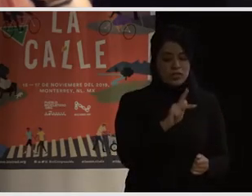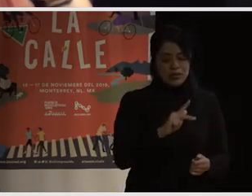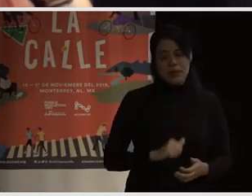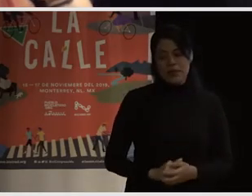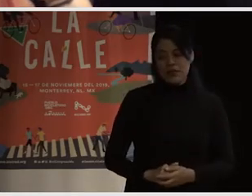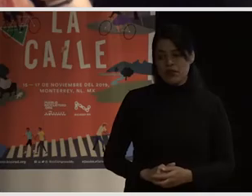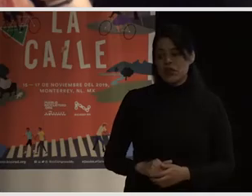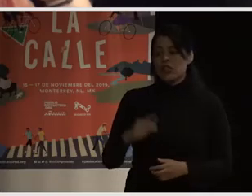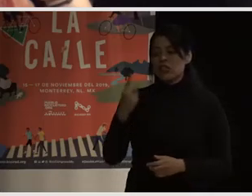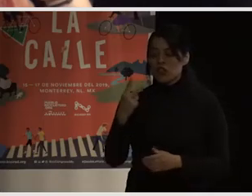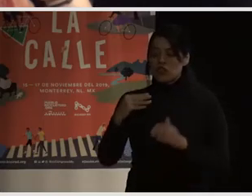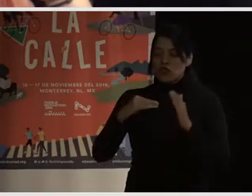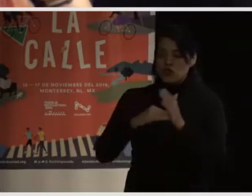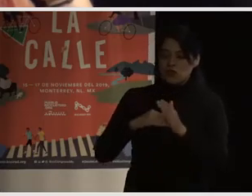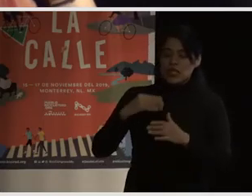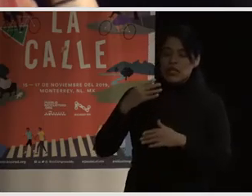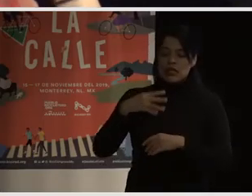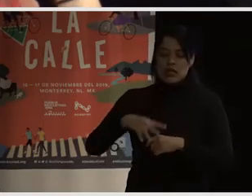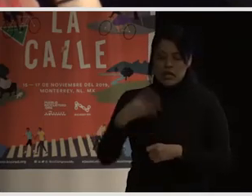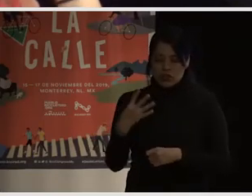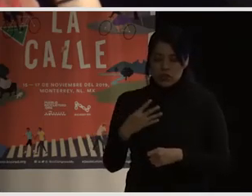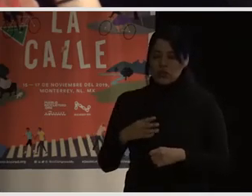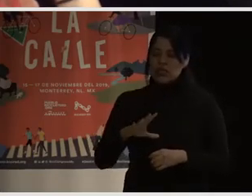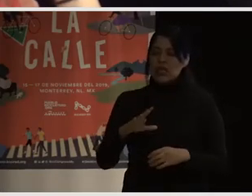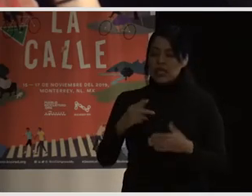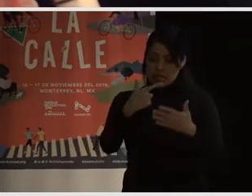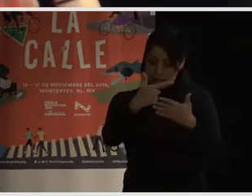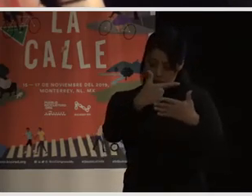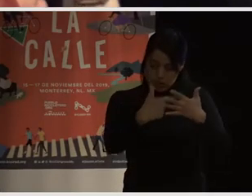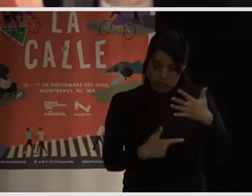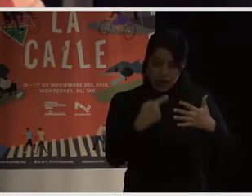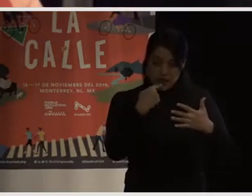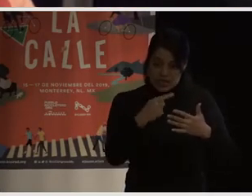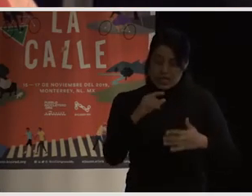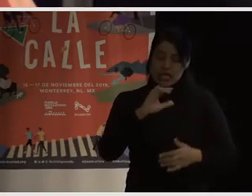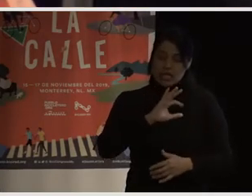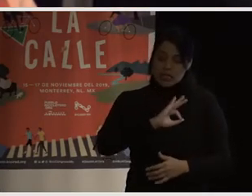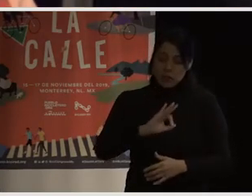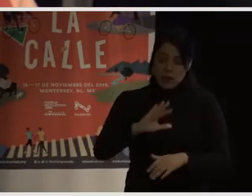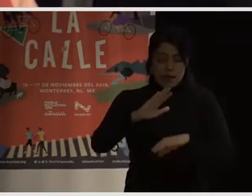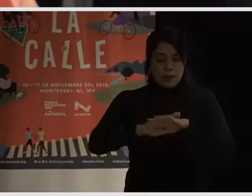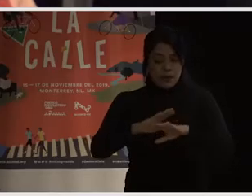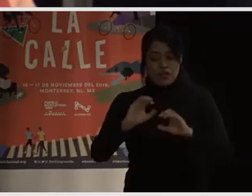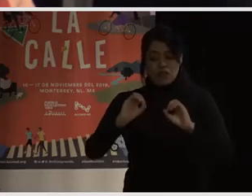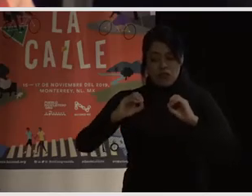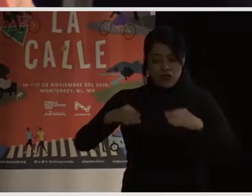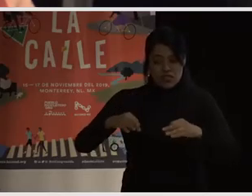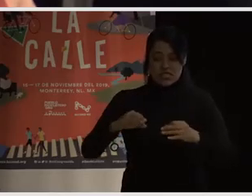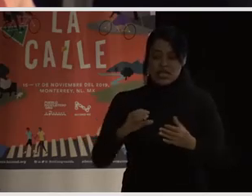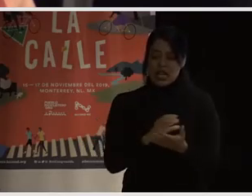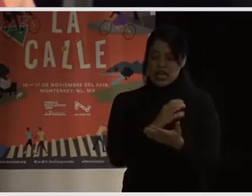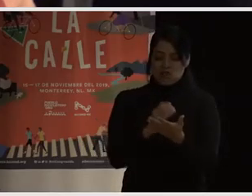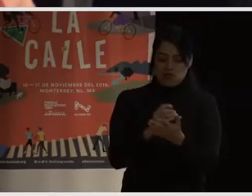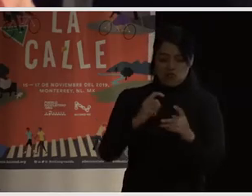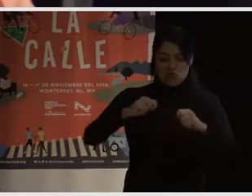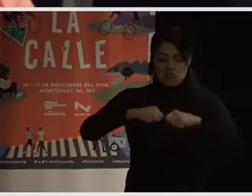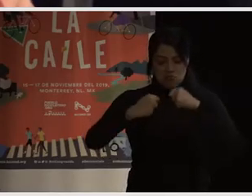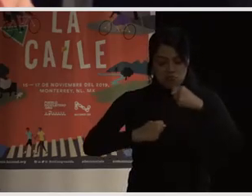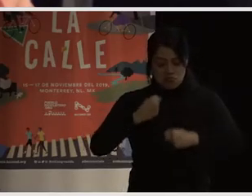incentivado la construcción de oficinas viviendas muy grandes y con centros comerciales aunado a que